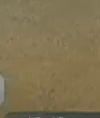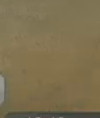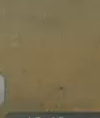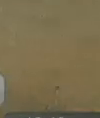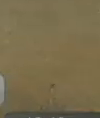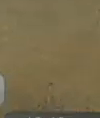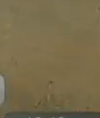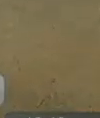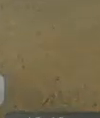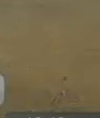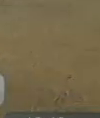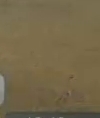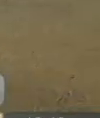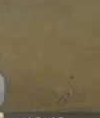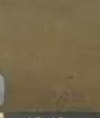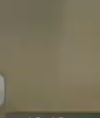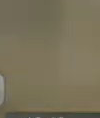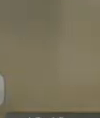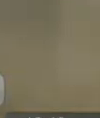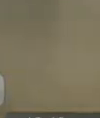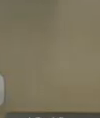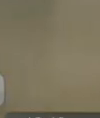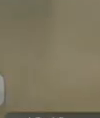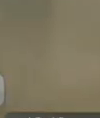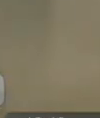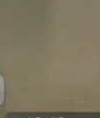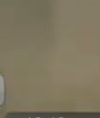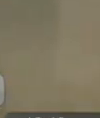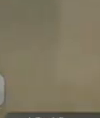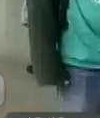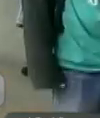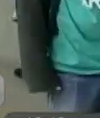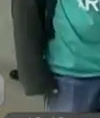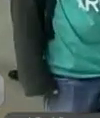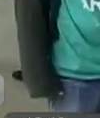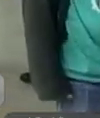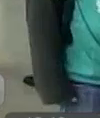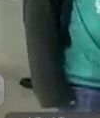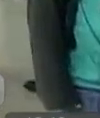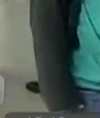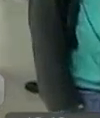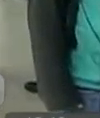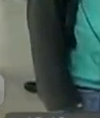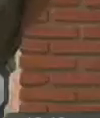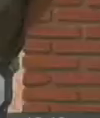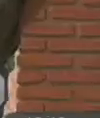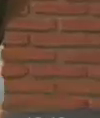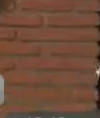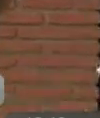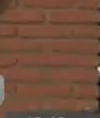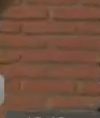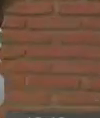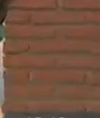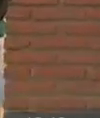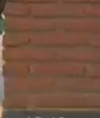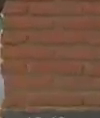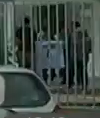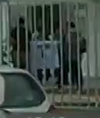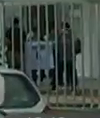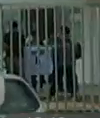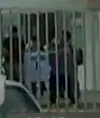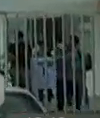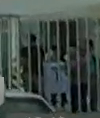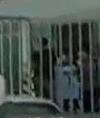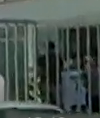de árboles. Los imputan por el delito de allanamiento. Hay malestar por parte de plataformas que respaldan el cuidado